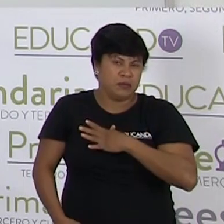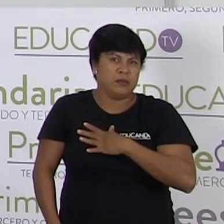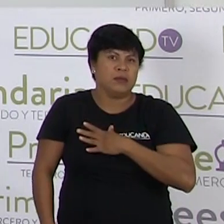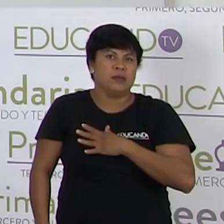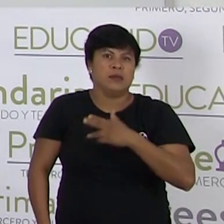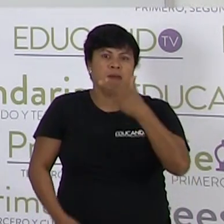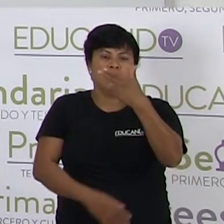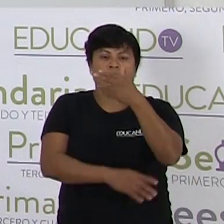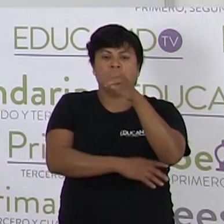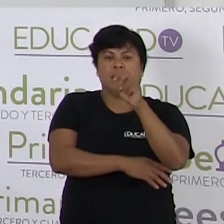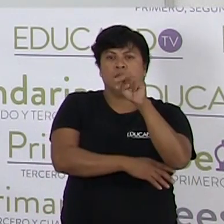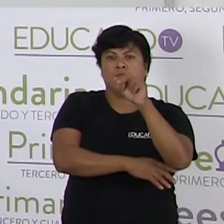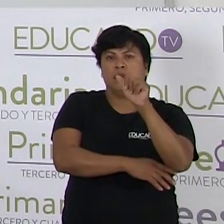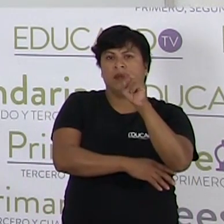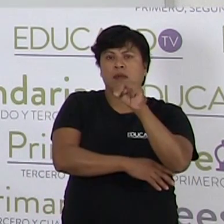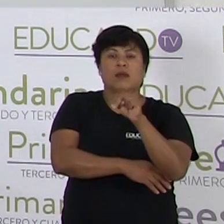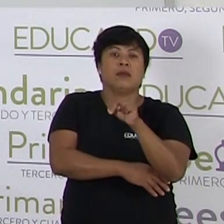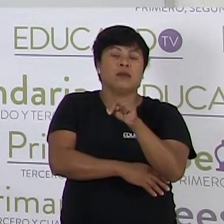Hernán.